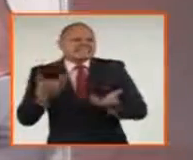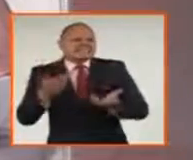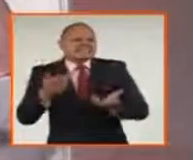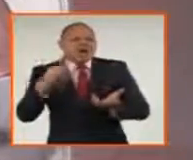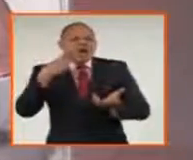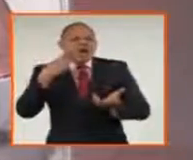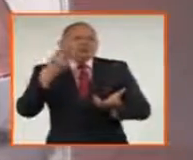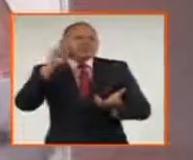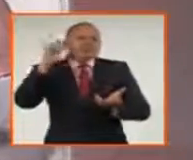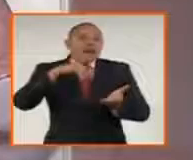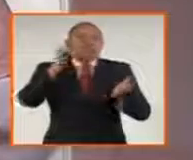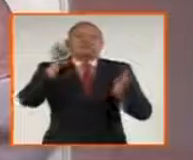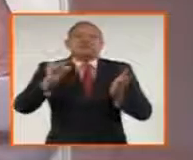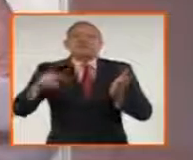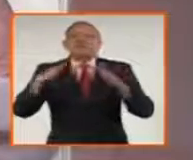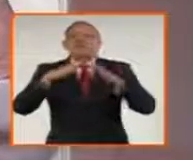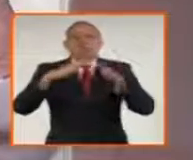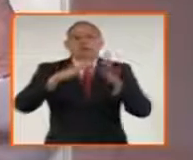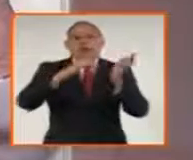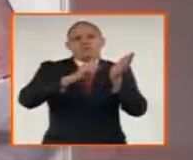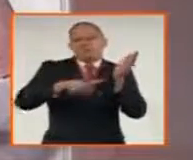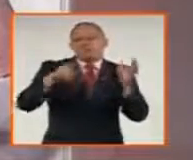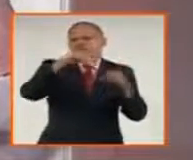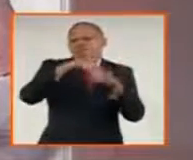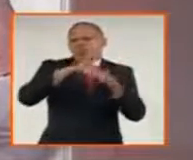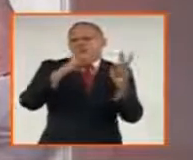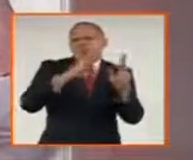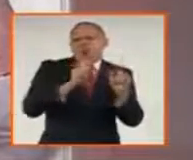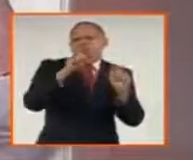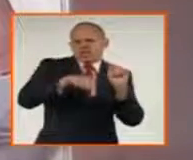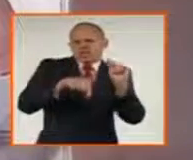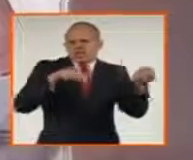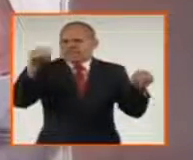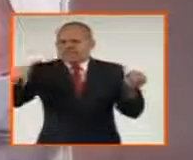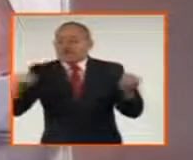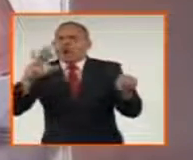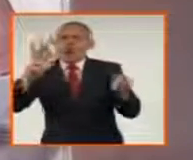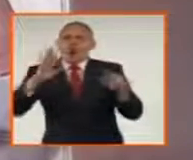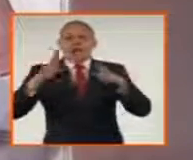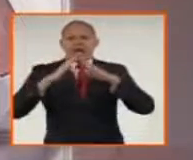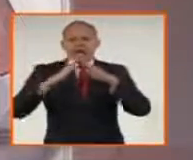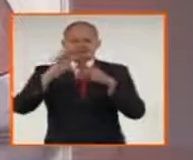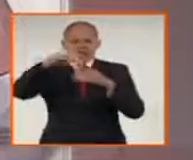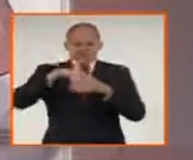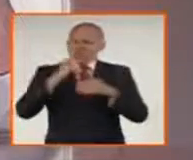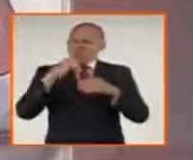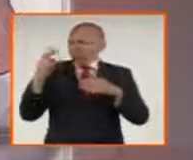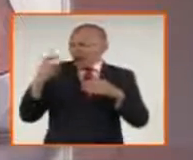moviendo también al interior las realidades familiares. Las investigaciones